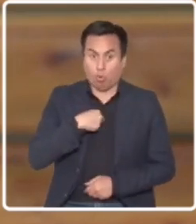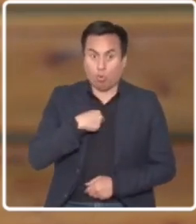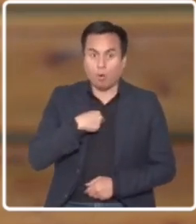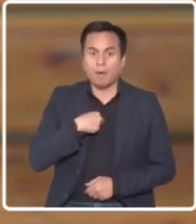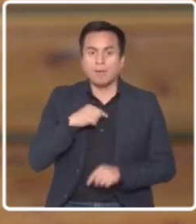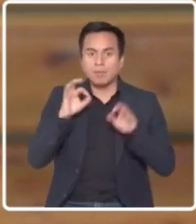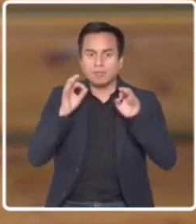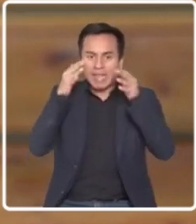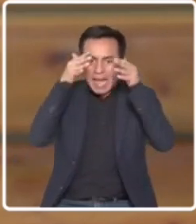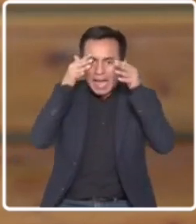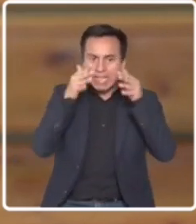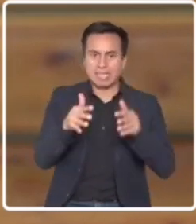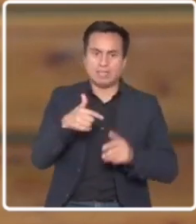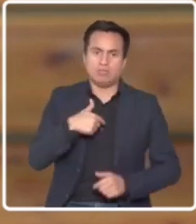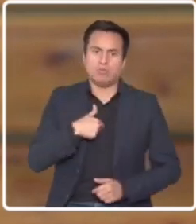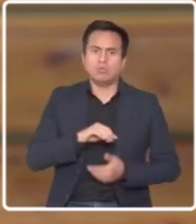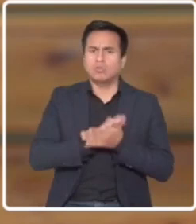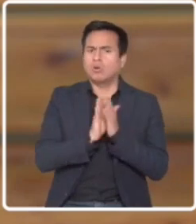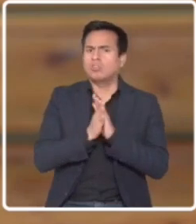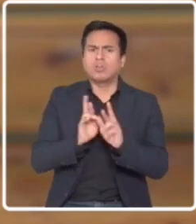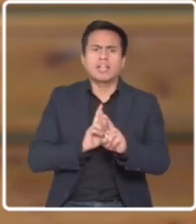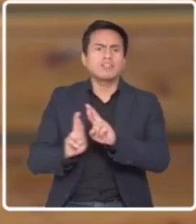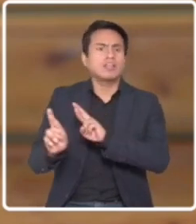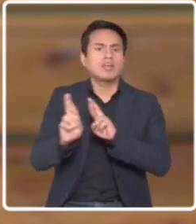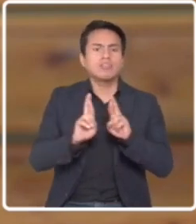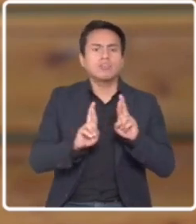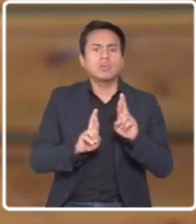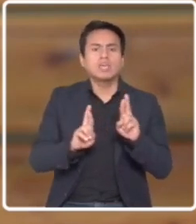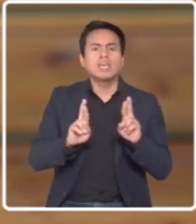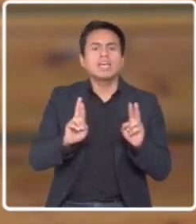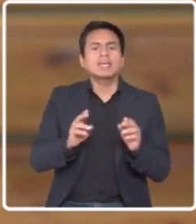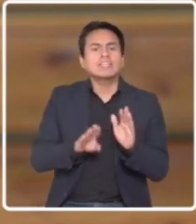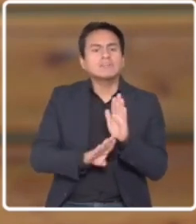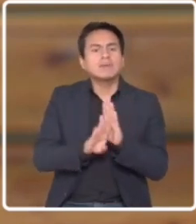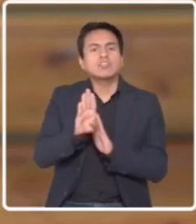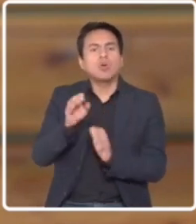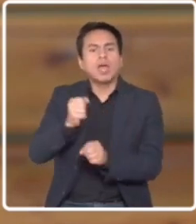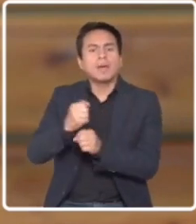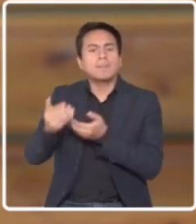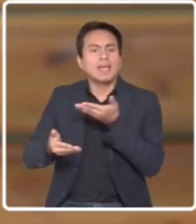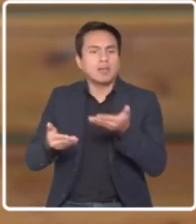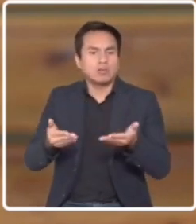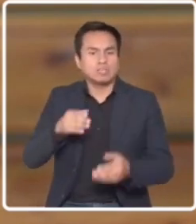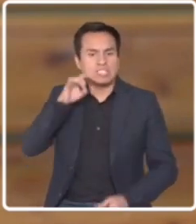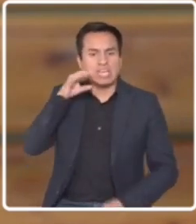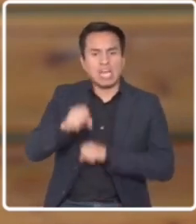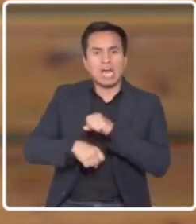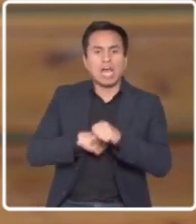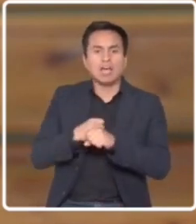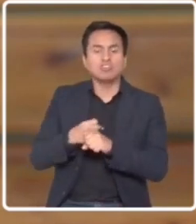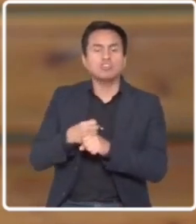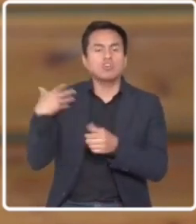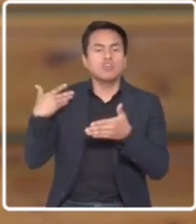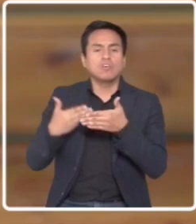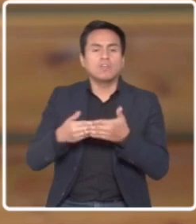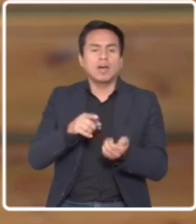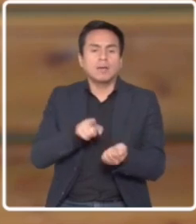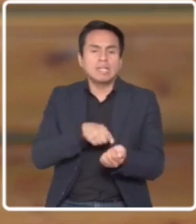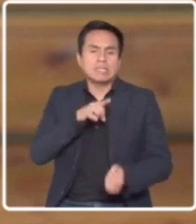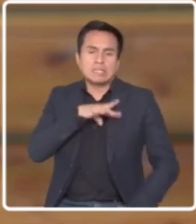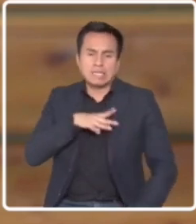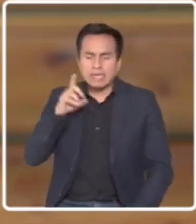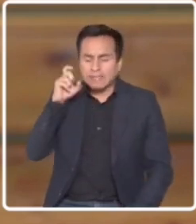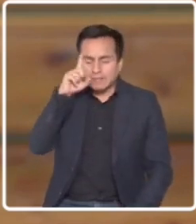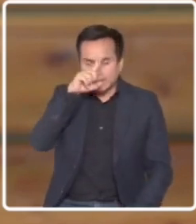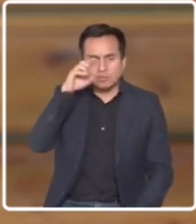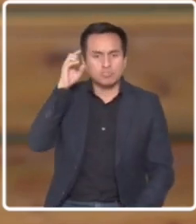estar particularmente atento a todo lo relacionado a crecimiento y empleo, porque sé que estos años para las familias chilenas han sido